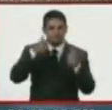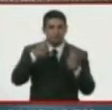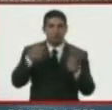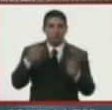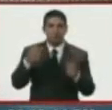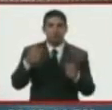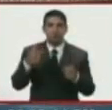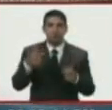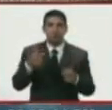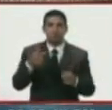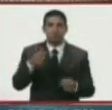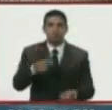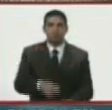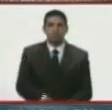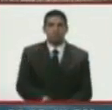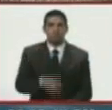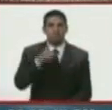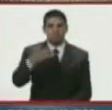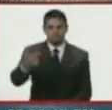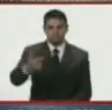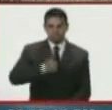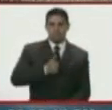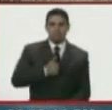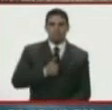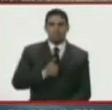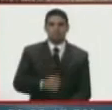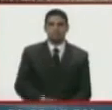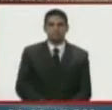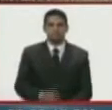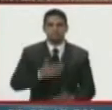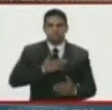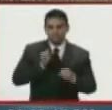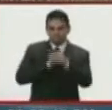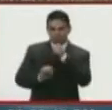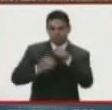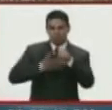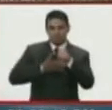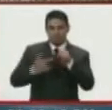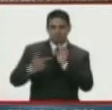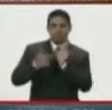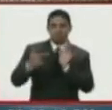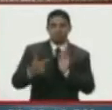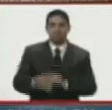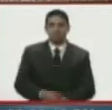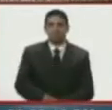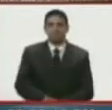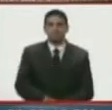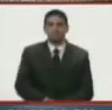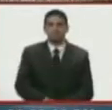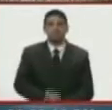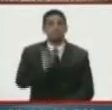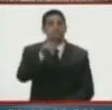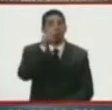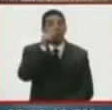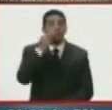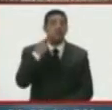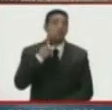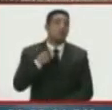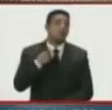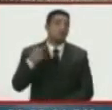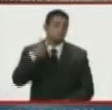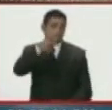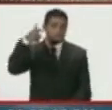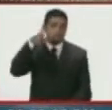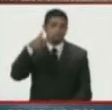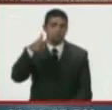contra los chalecos antibalas. Jorge fue asesinado porque la bala le dio en el cuello, en la cabeza.